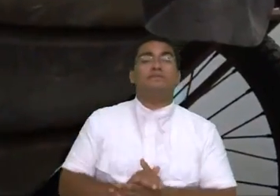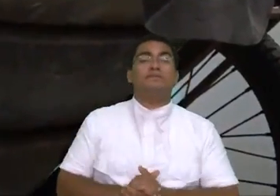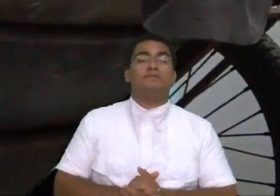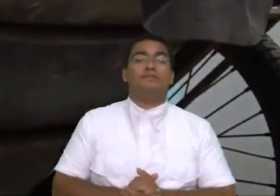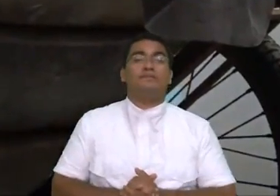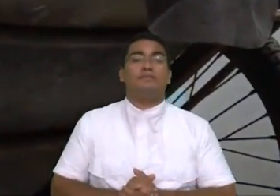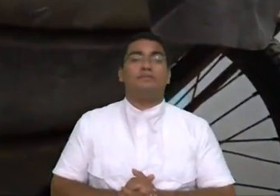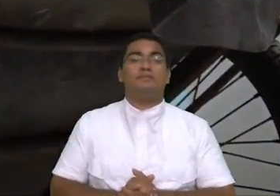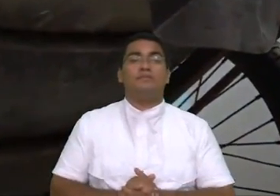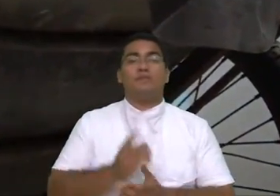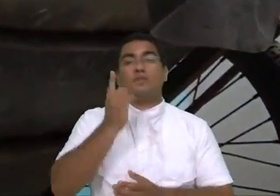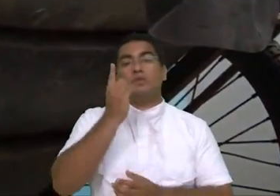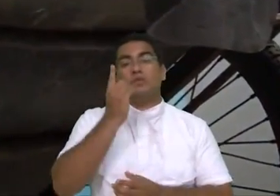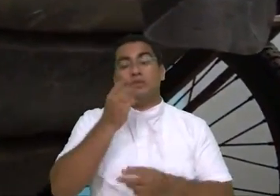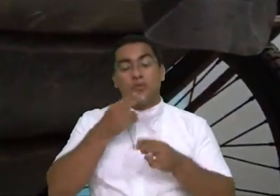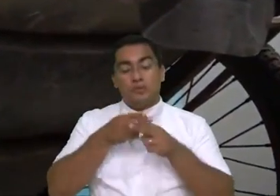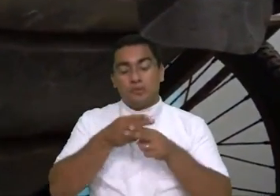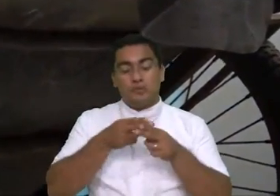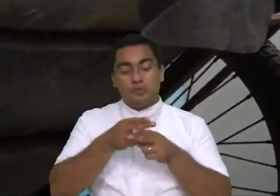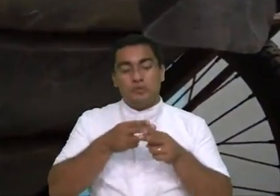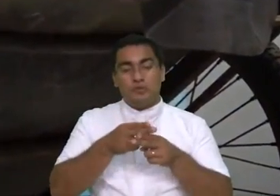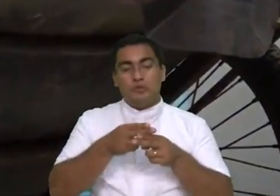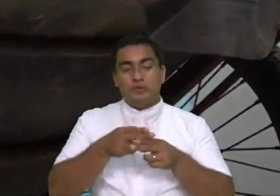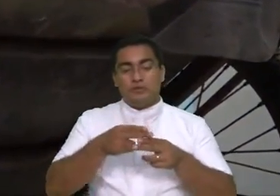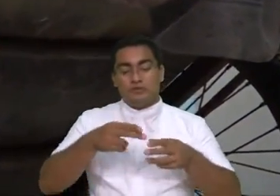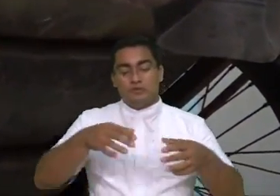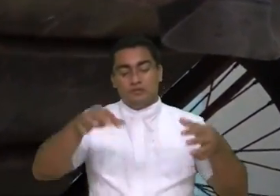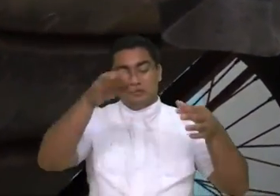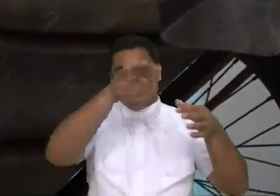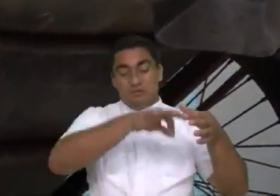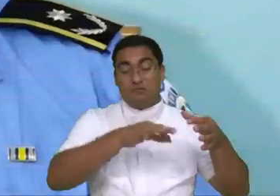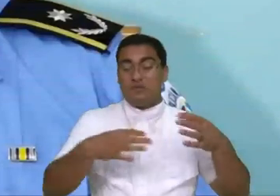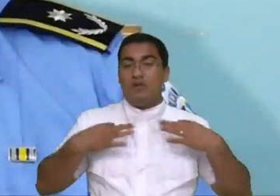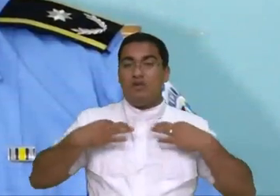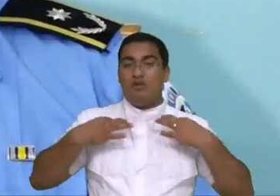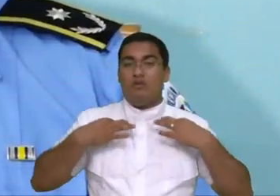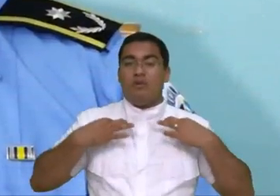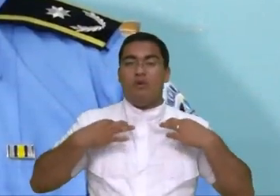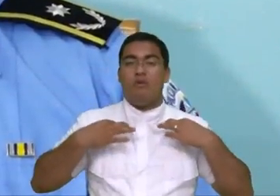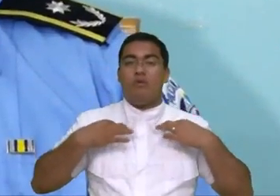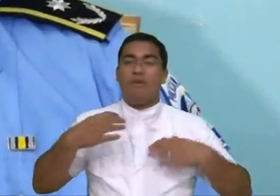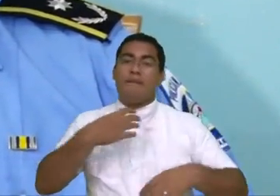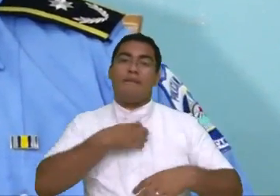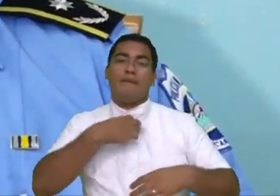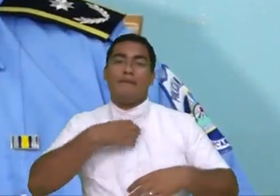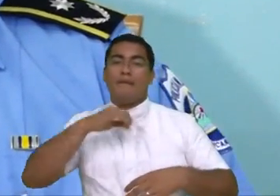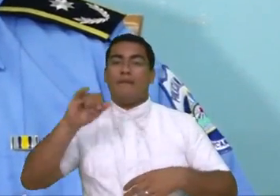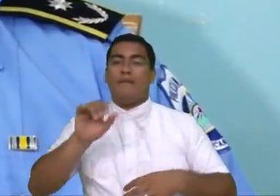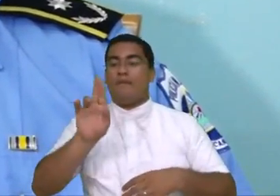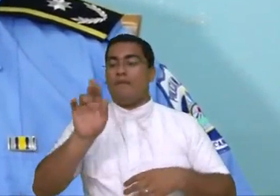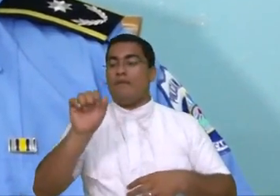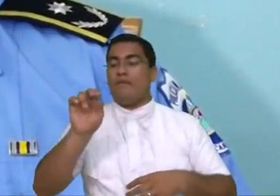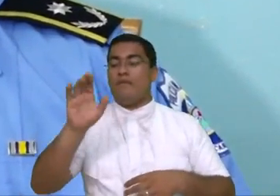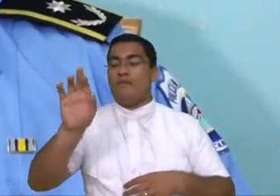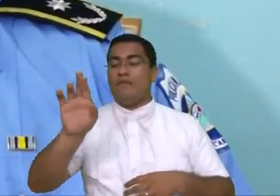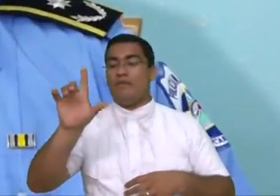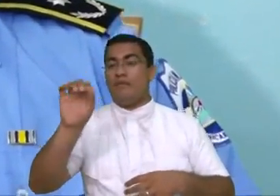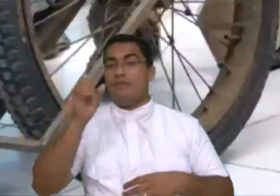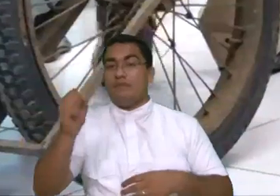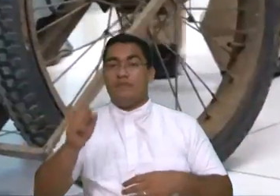Una arma cortopunzante cuchillo y vestimenta de Juan Carlos Quesada Amador con manchas